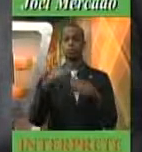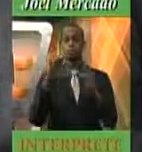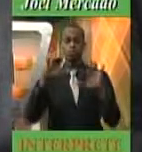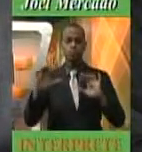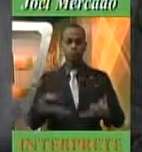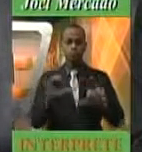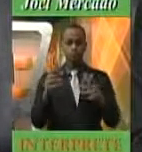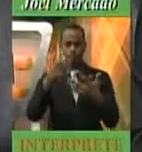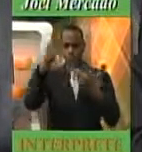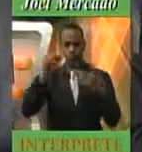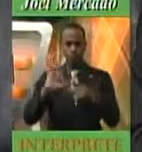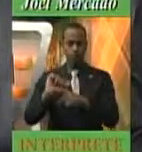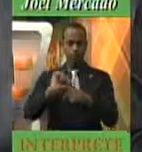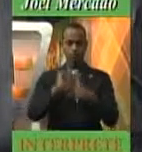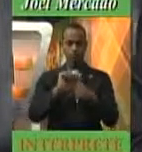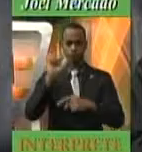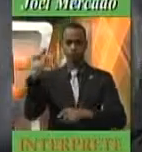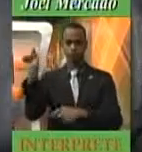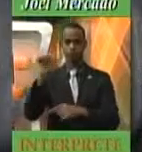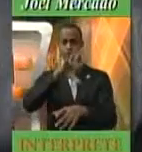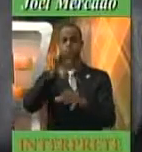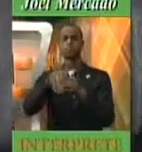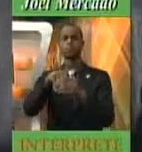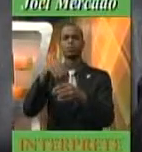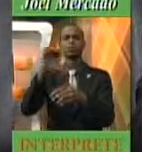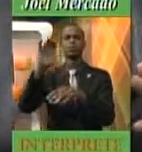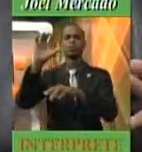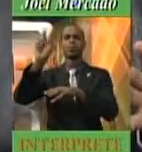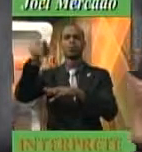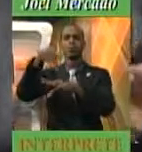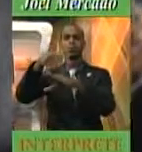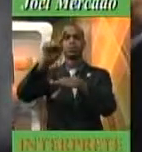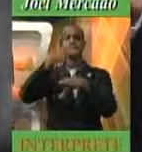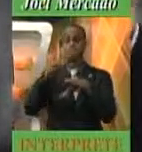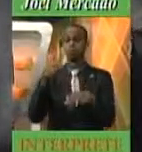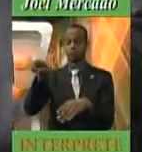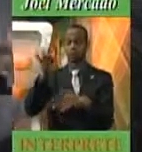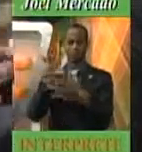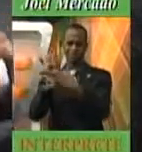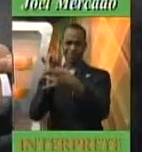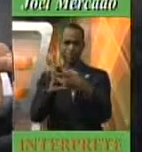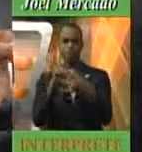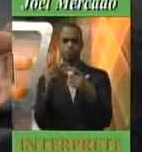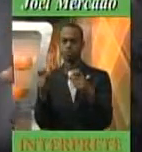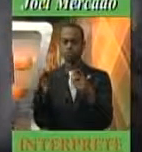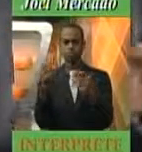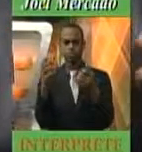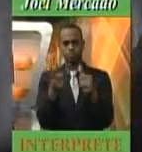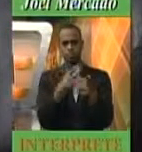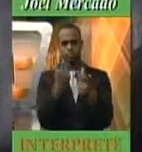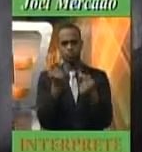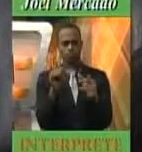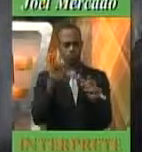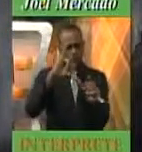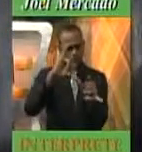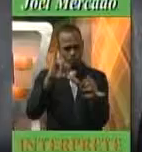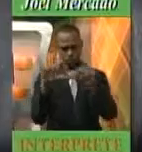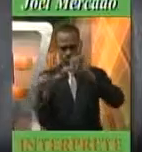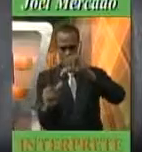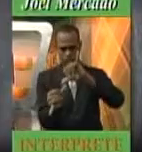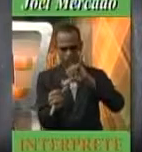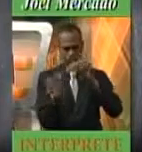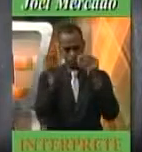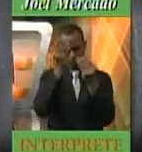Esos líderes, esos enlaces nuestros en esos pueblos, cuando entregan una silla, tienen una idea, hay que medir, hay que darle